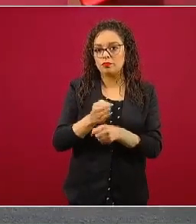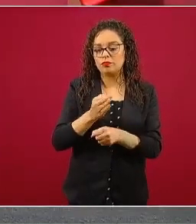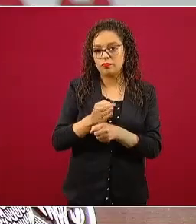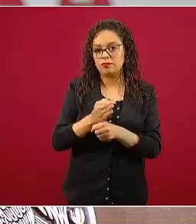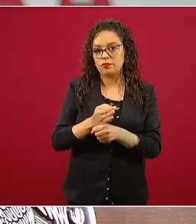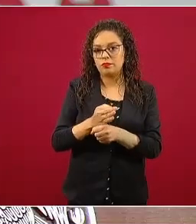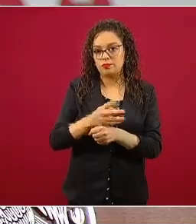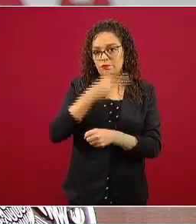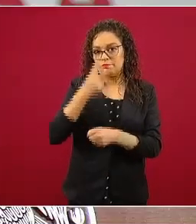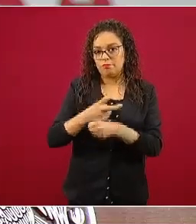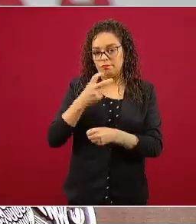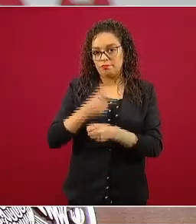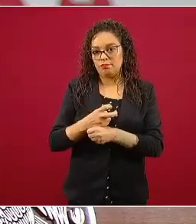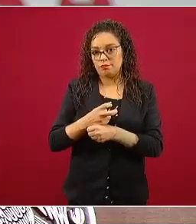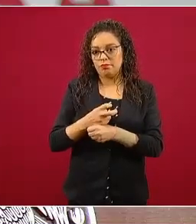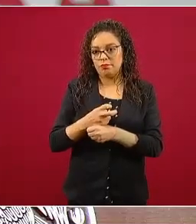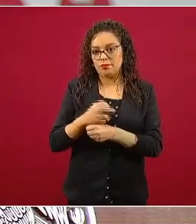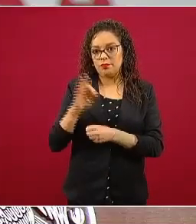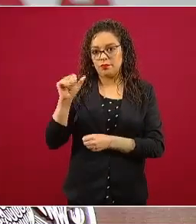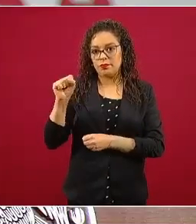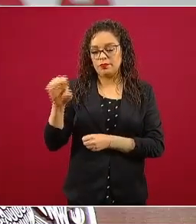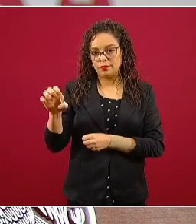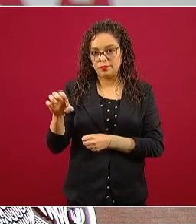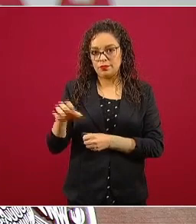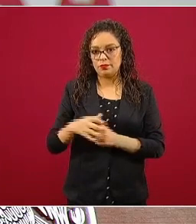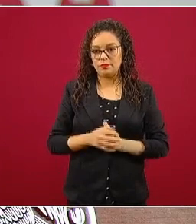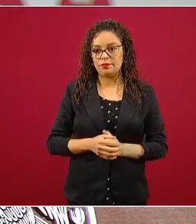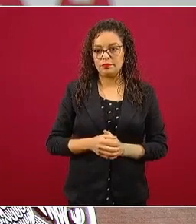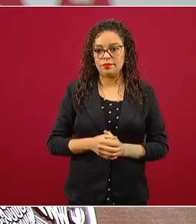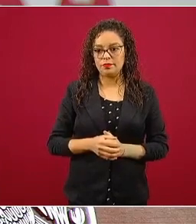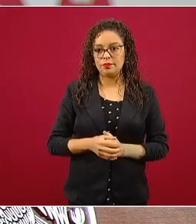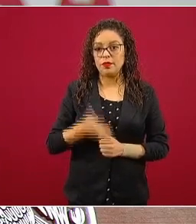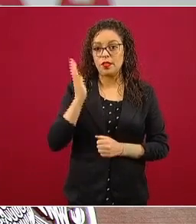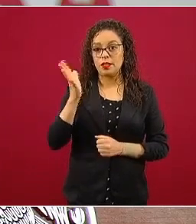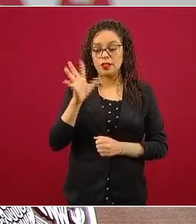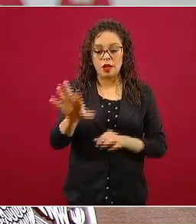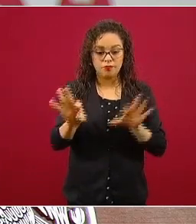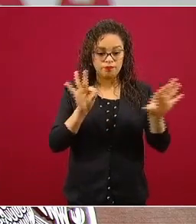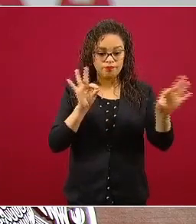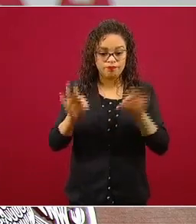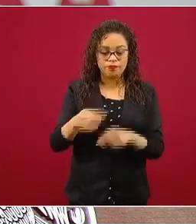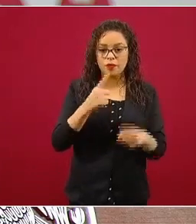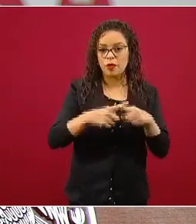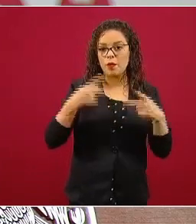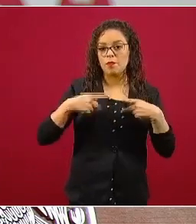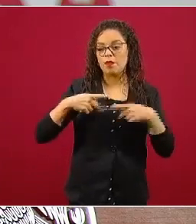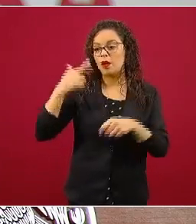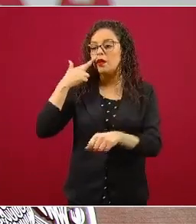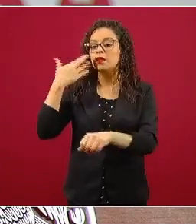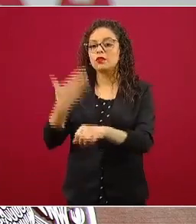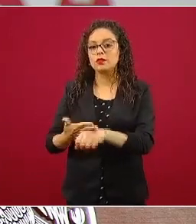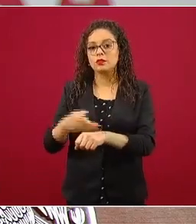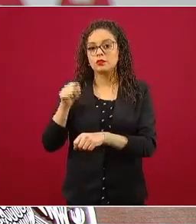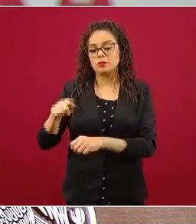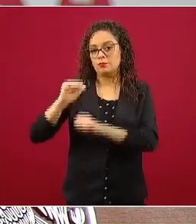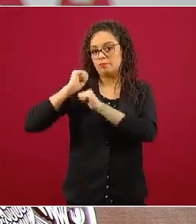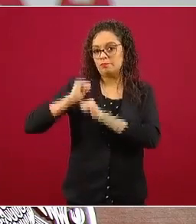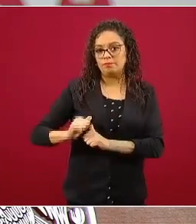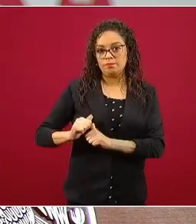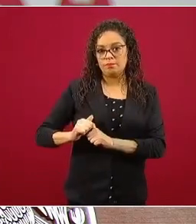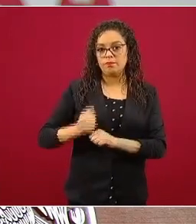iniciamos, se nombró a responsables en cada uno de estos